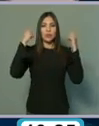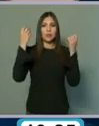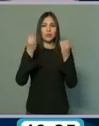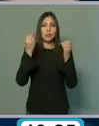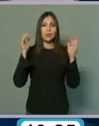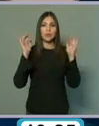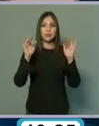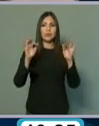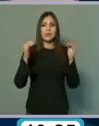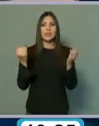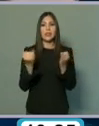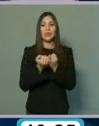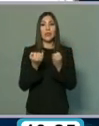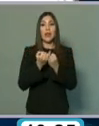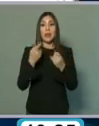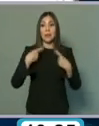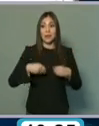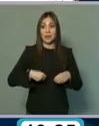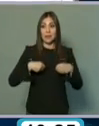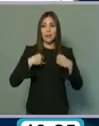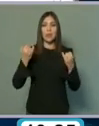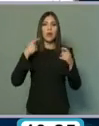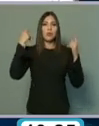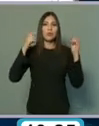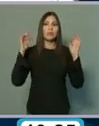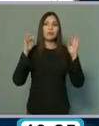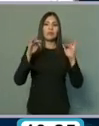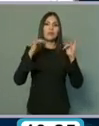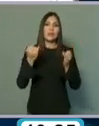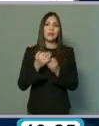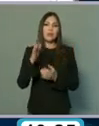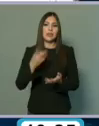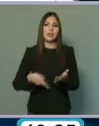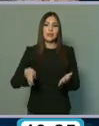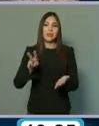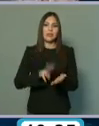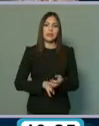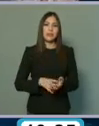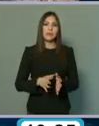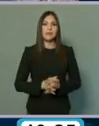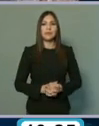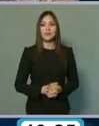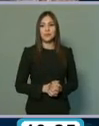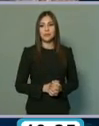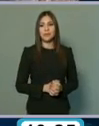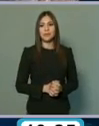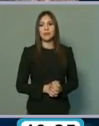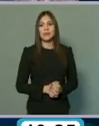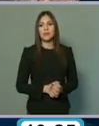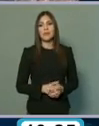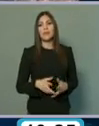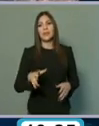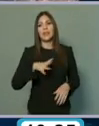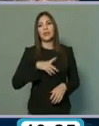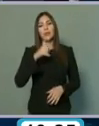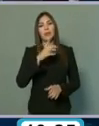población tenemos en nuestro país. Punta del Este. Y después tenemos alguna